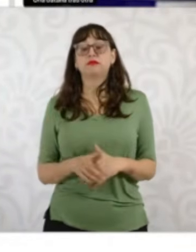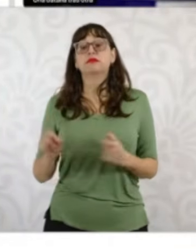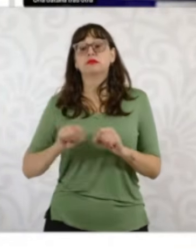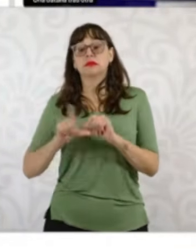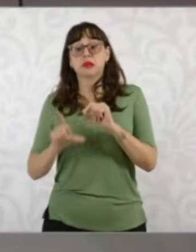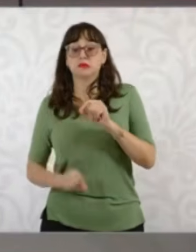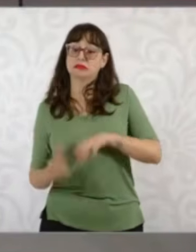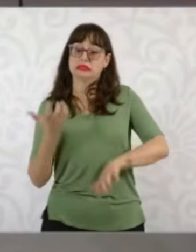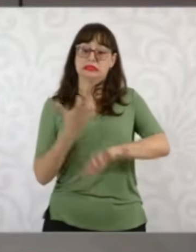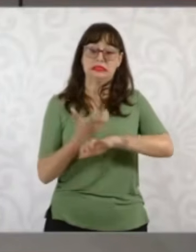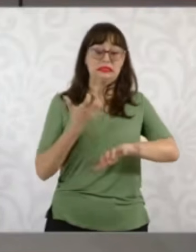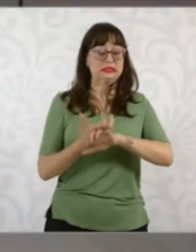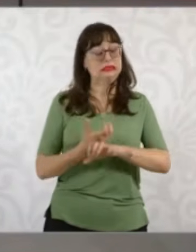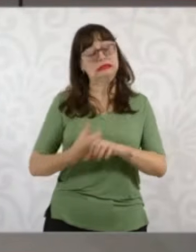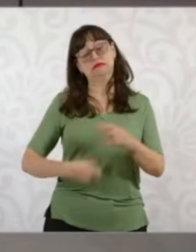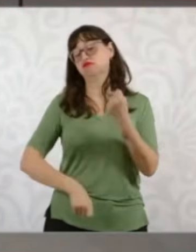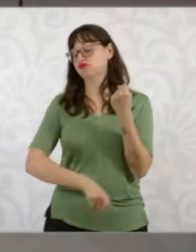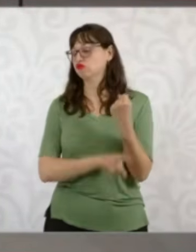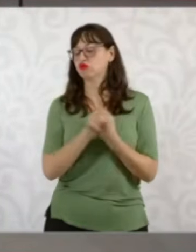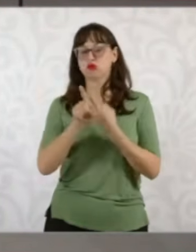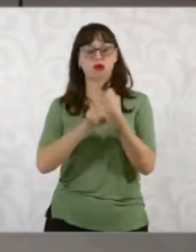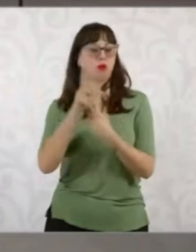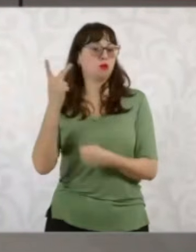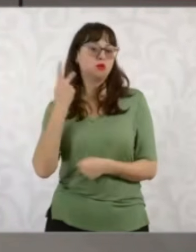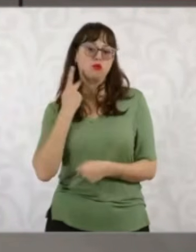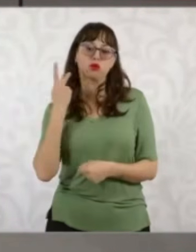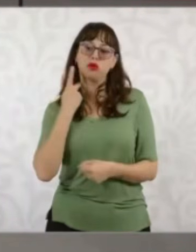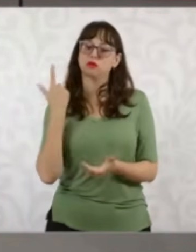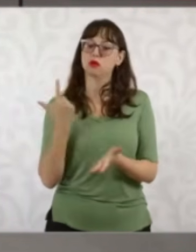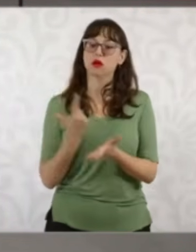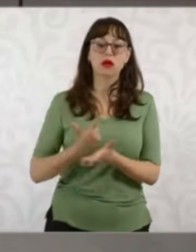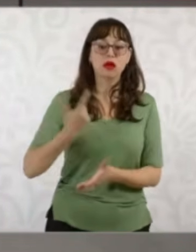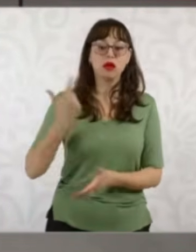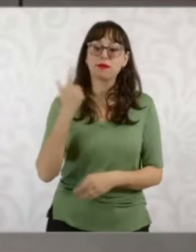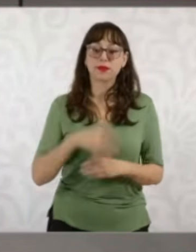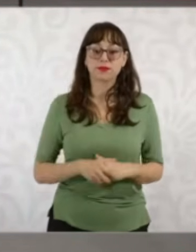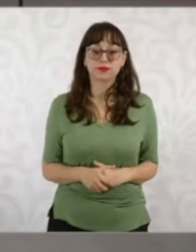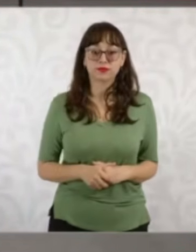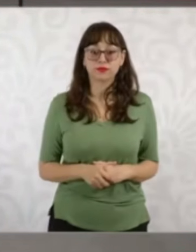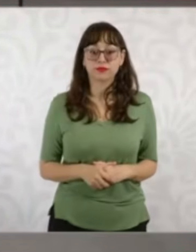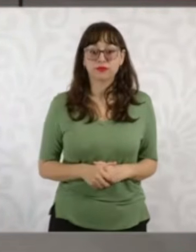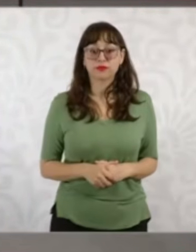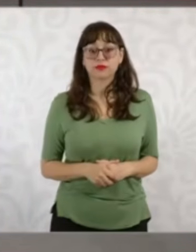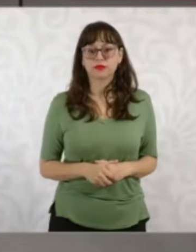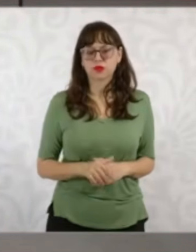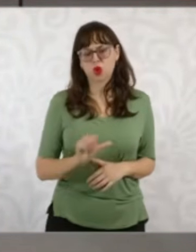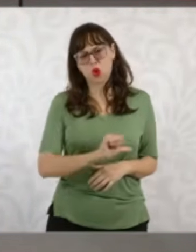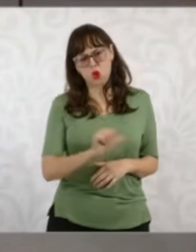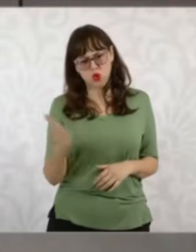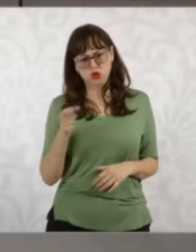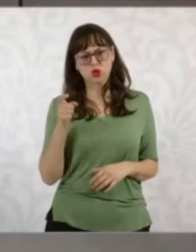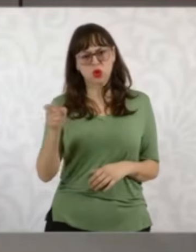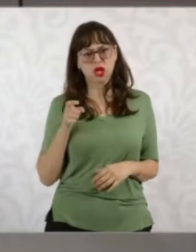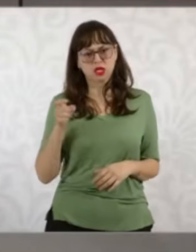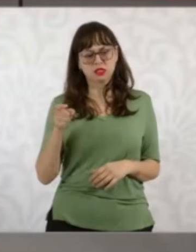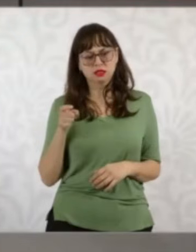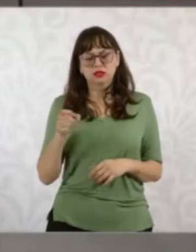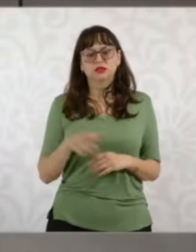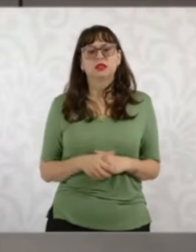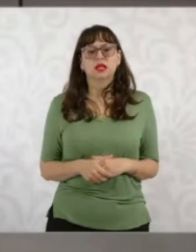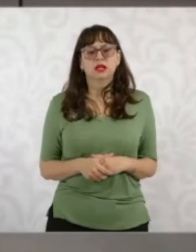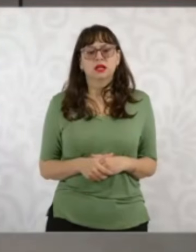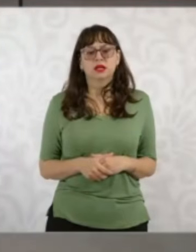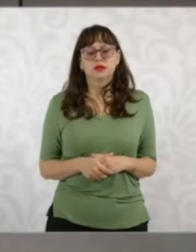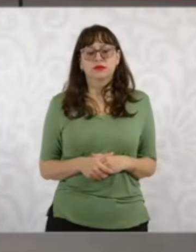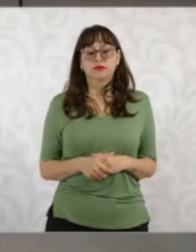diplomática México-Estados Unidos según Riva Palacio? La saga. Tras la sentencia